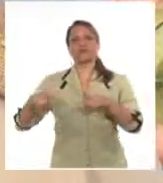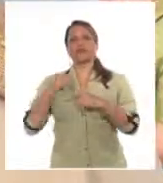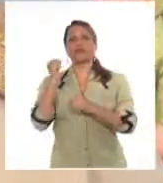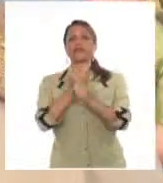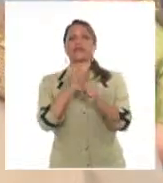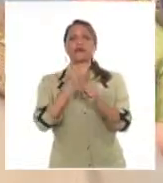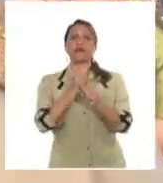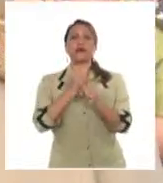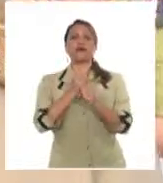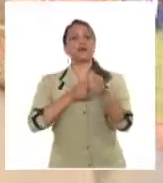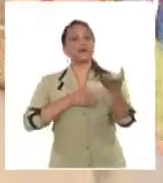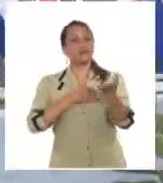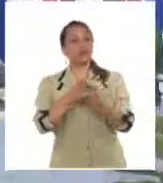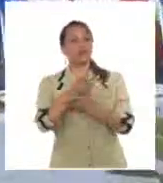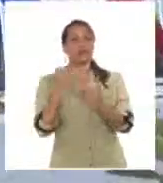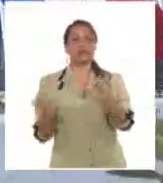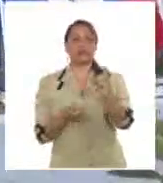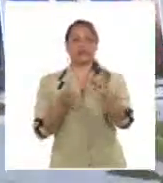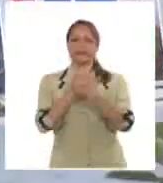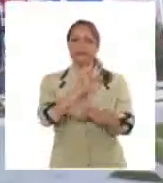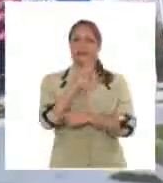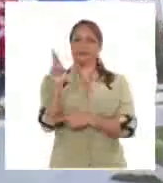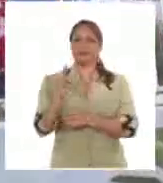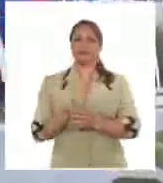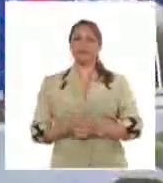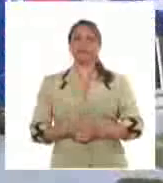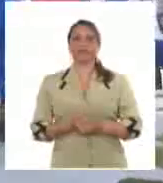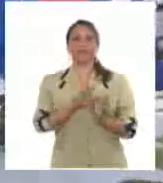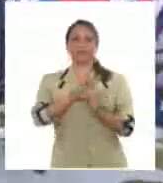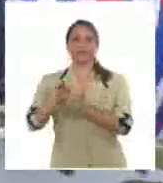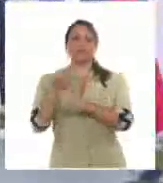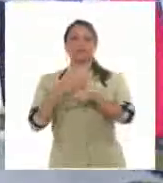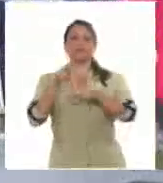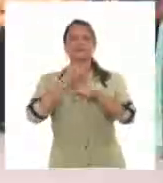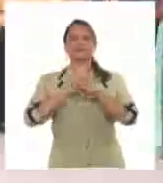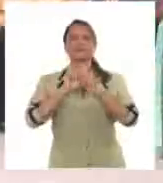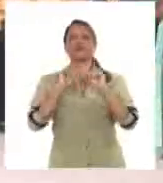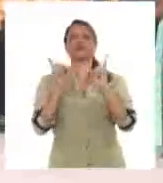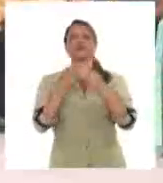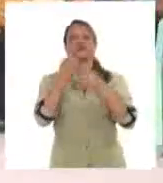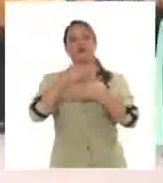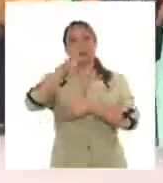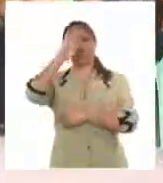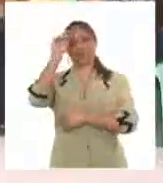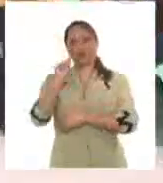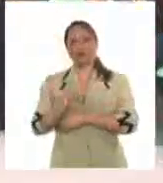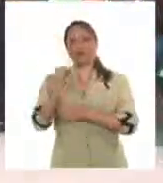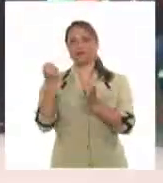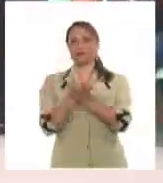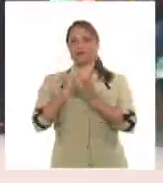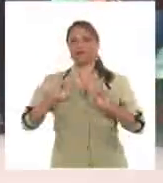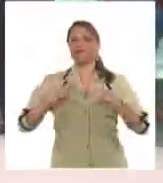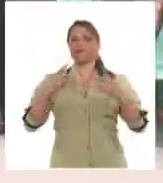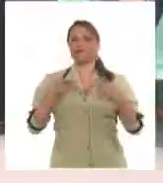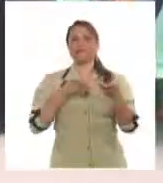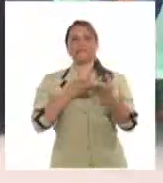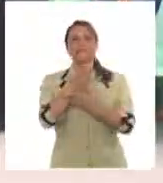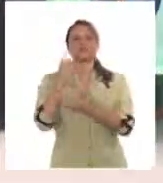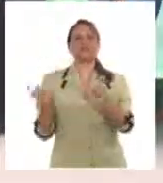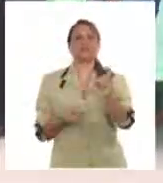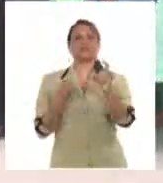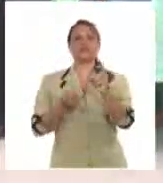tenemos de darle continuidad a la revolución. En representación de todos los cubanos, reunidos para reafirmar que la lucha continúa